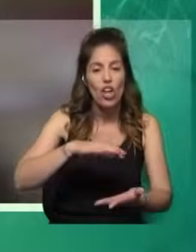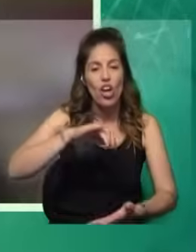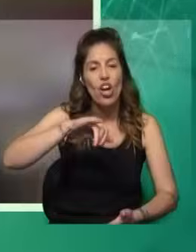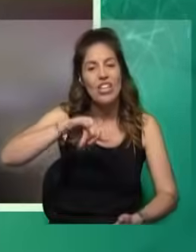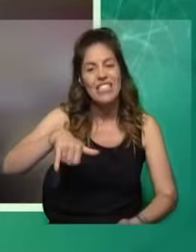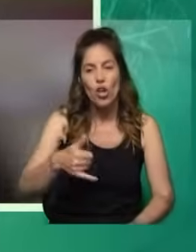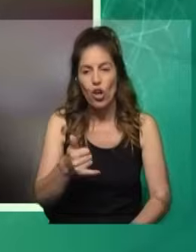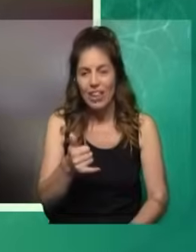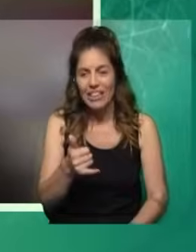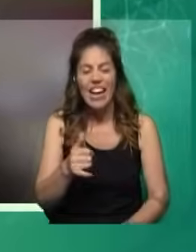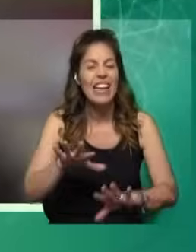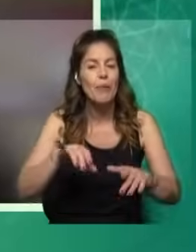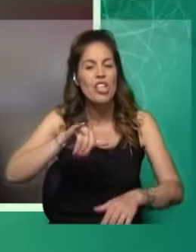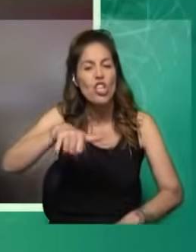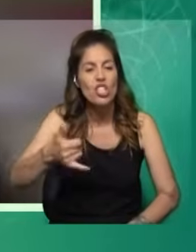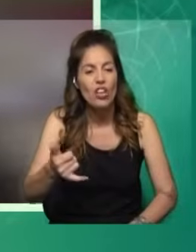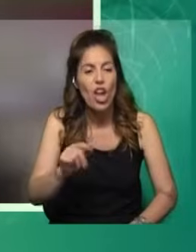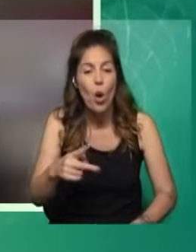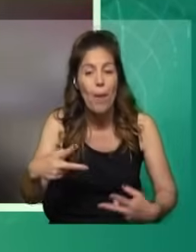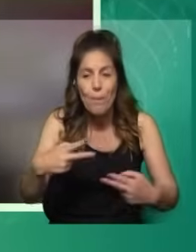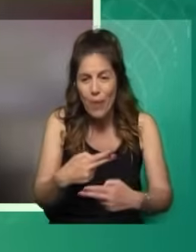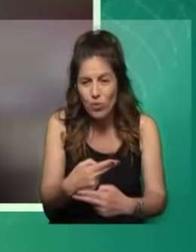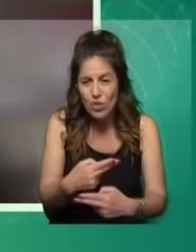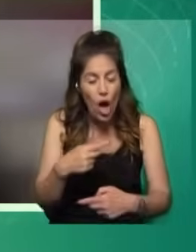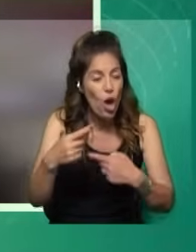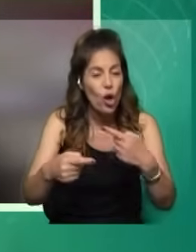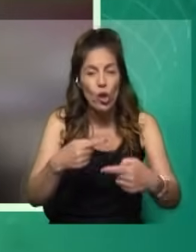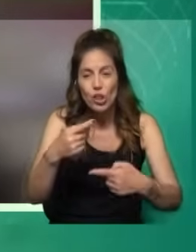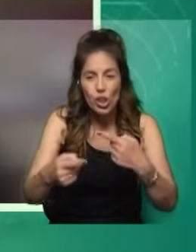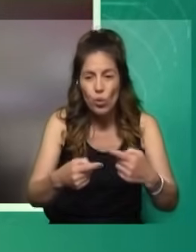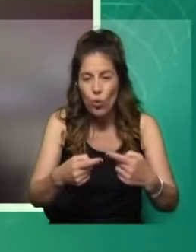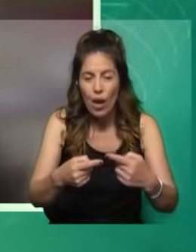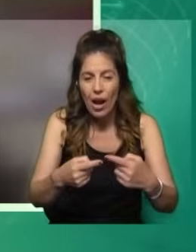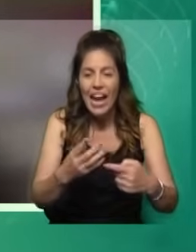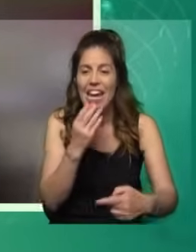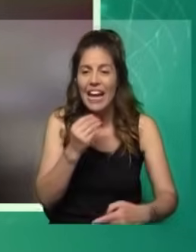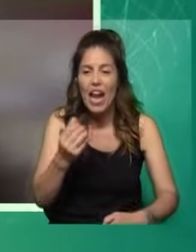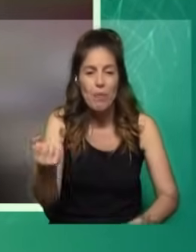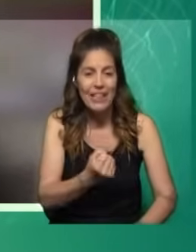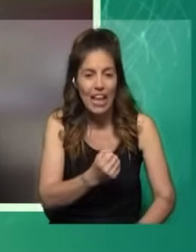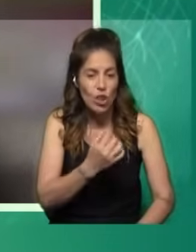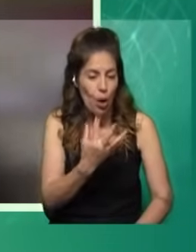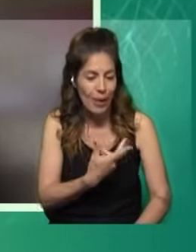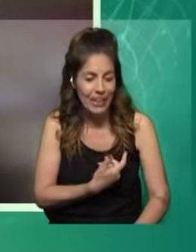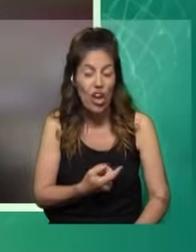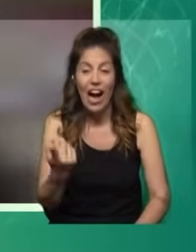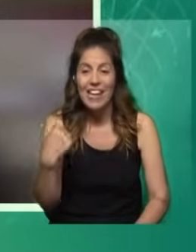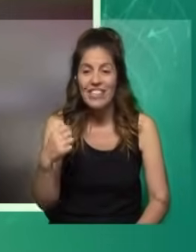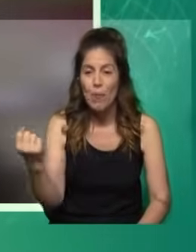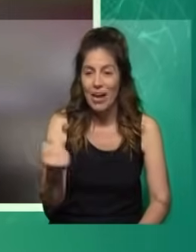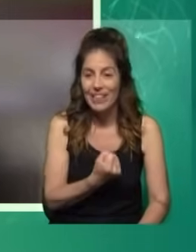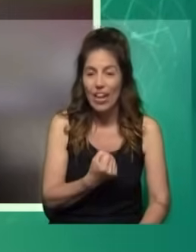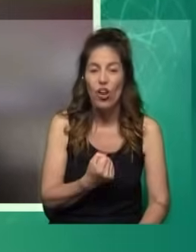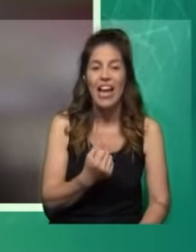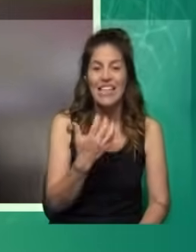que está pasando en s Jordania no hay pausa Israel continúa matando palestinos solo ayer a cinco entre